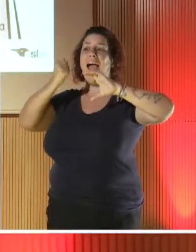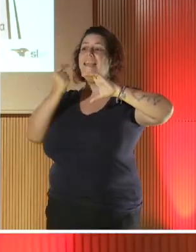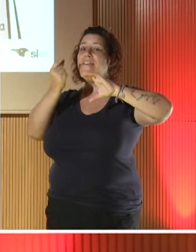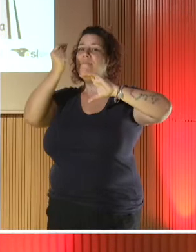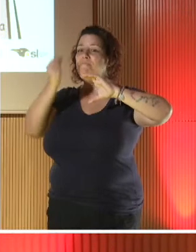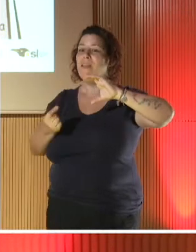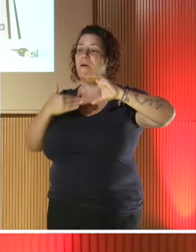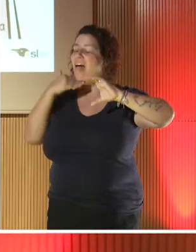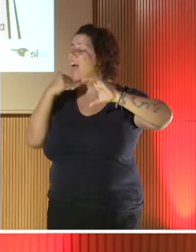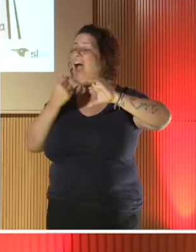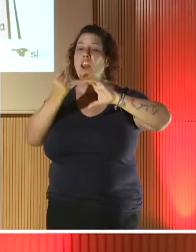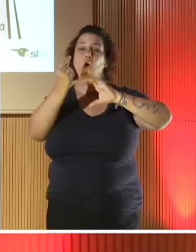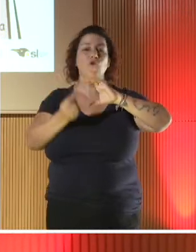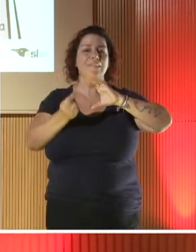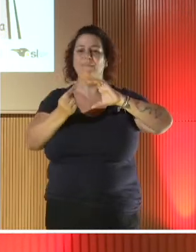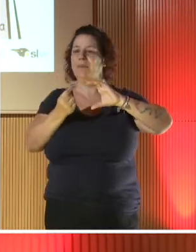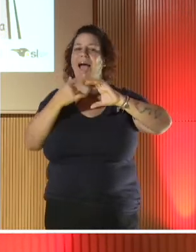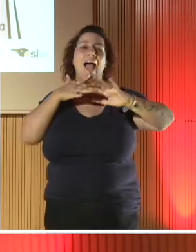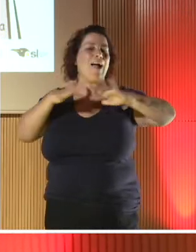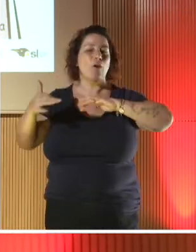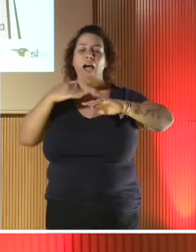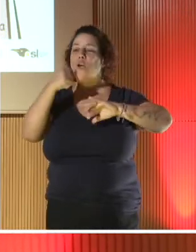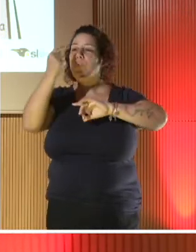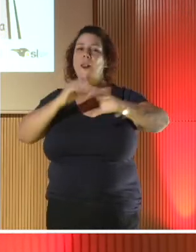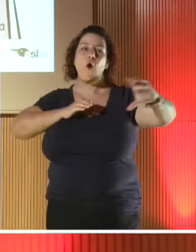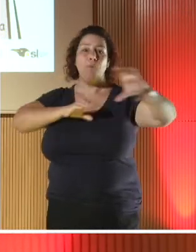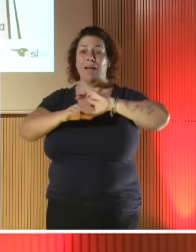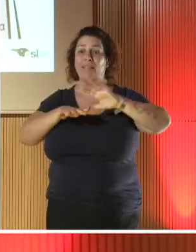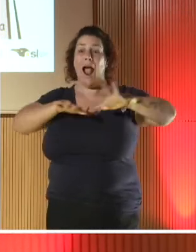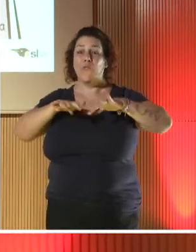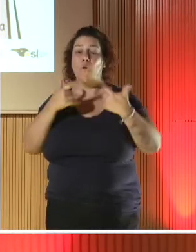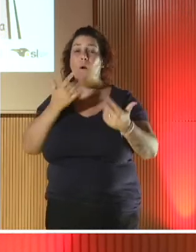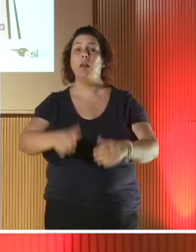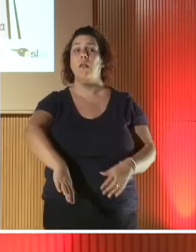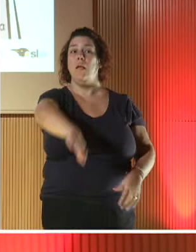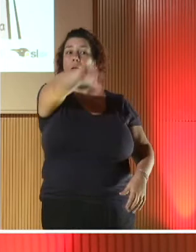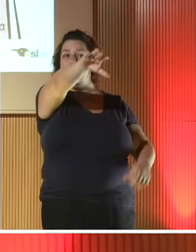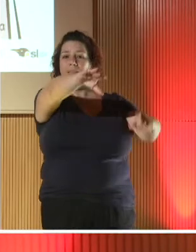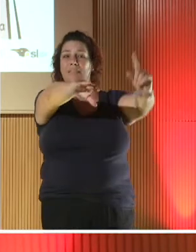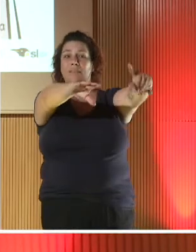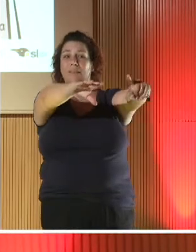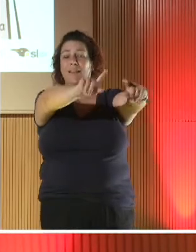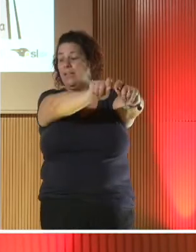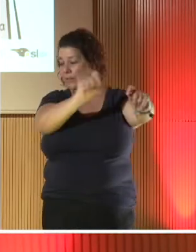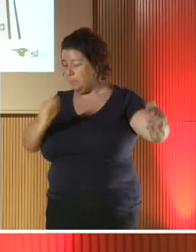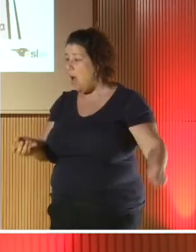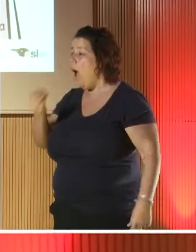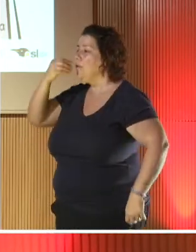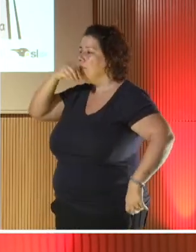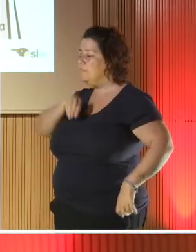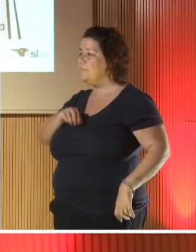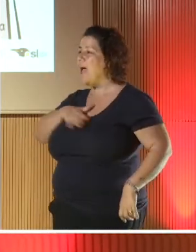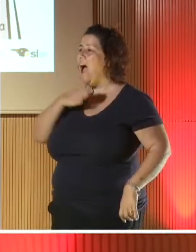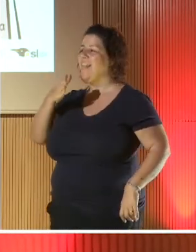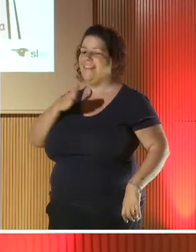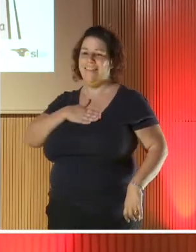hacer alguna señal, alguna acción, para comunicar si su acción fue levantar el brazo en dirección a la salchicha. Se la dimos, la comió. Al día siguiente